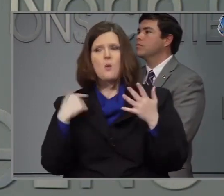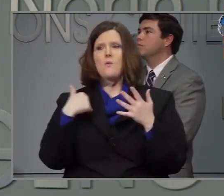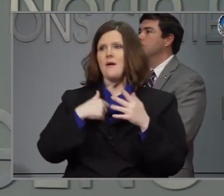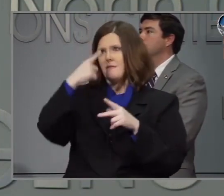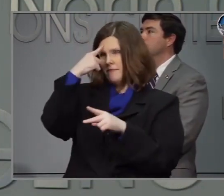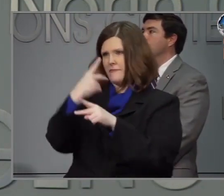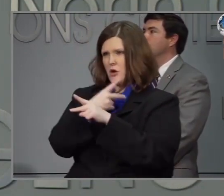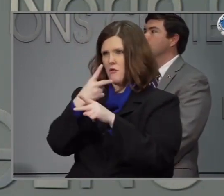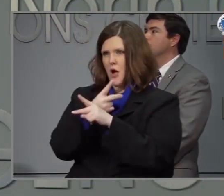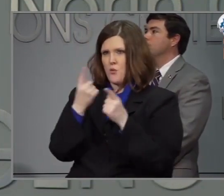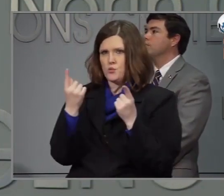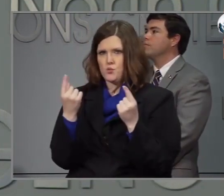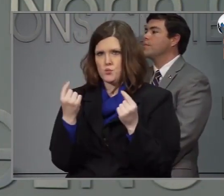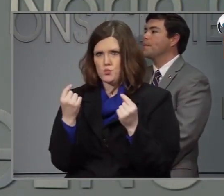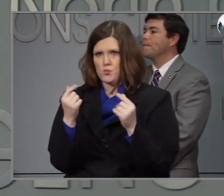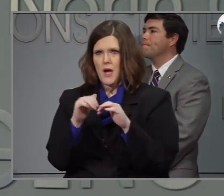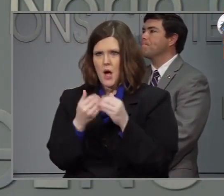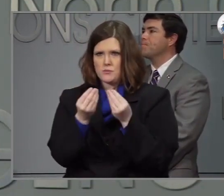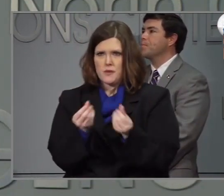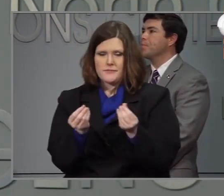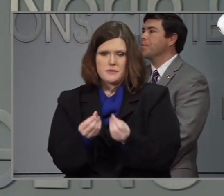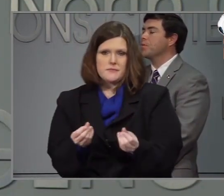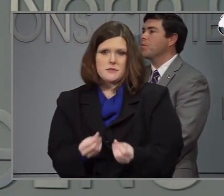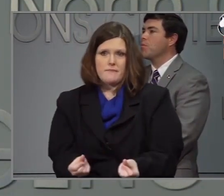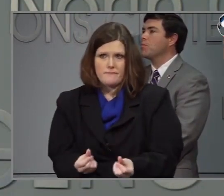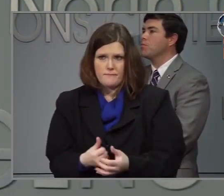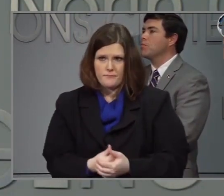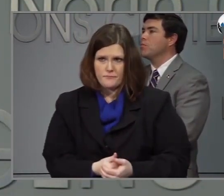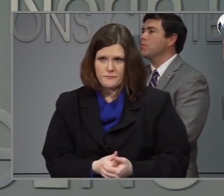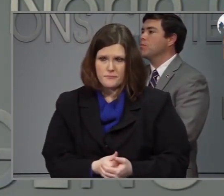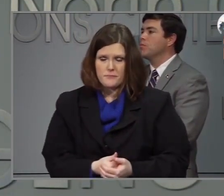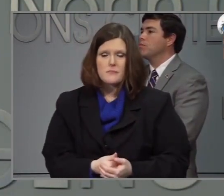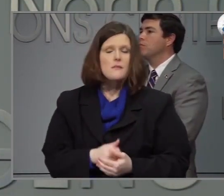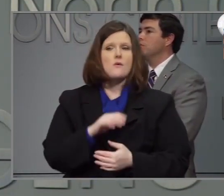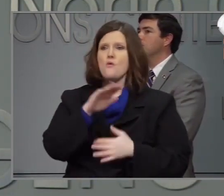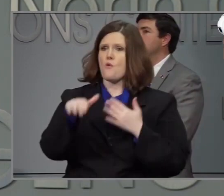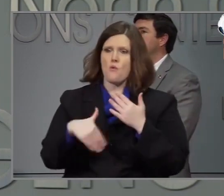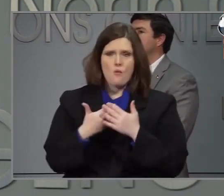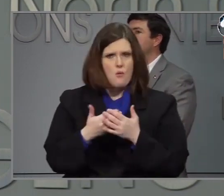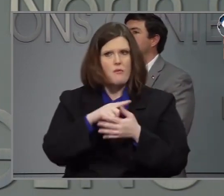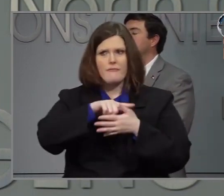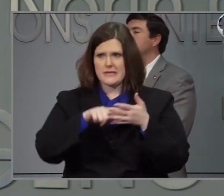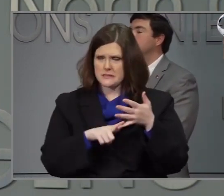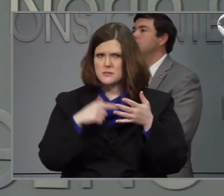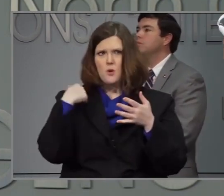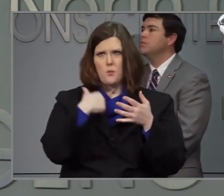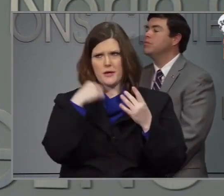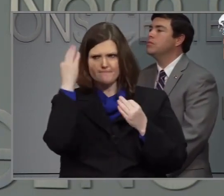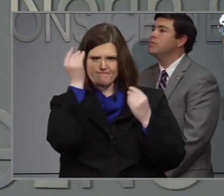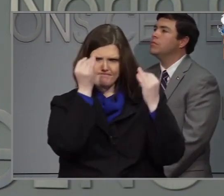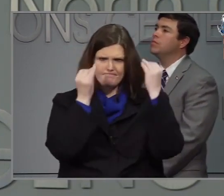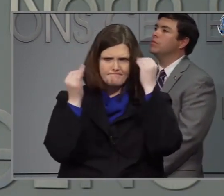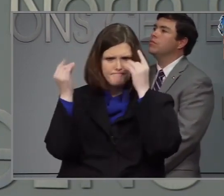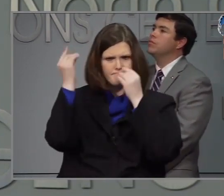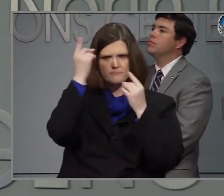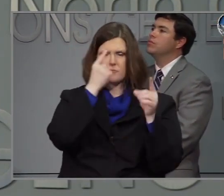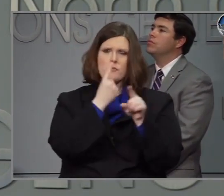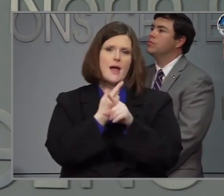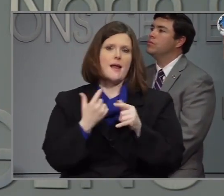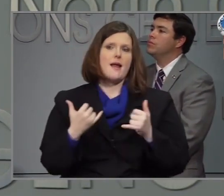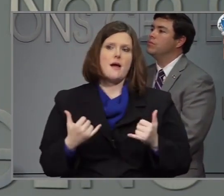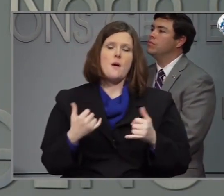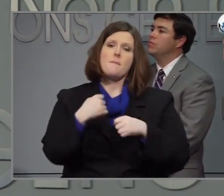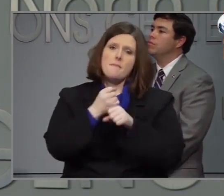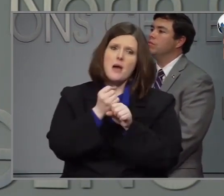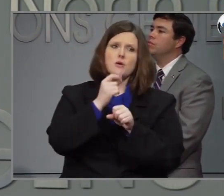nosotros estamos sacando opciones para cada uno y todo esto lo tenemos sobre la mesa en este momento y queremos